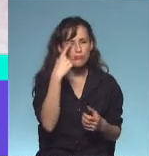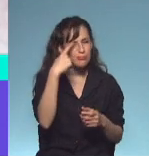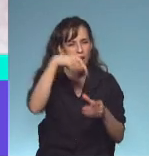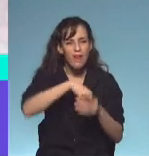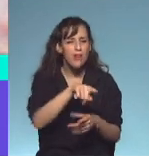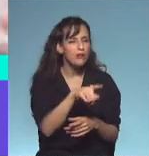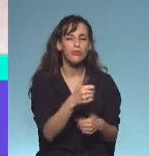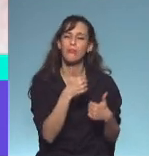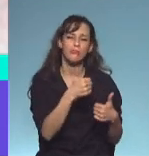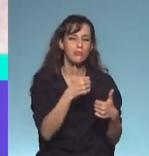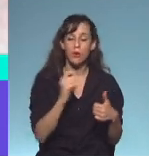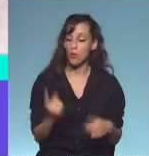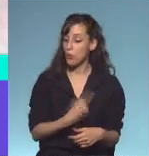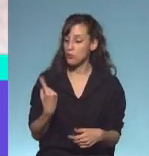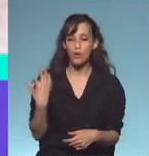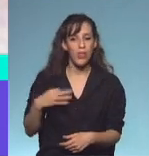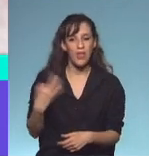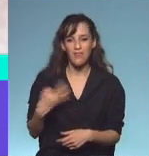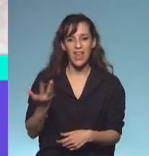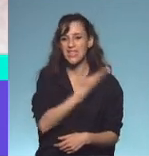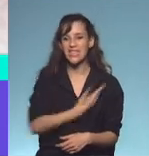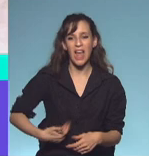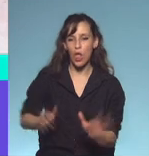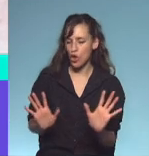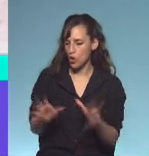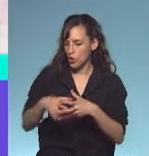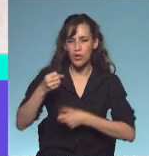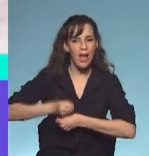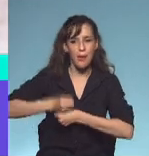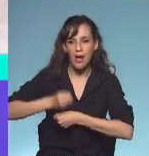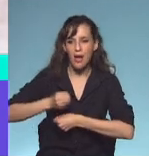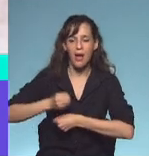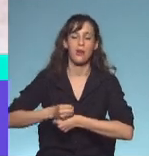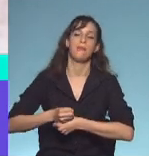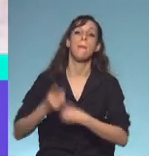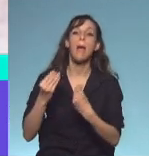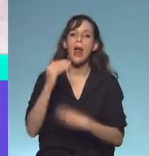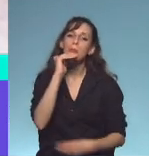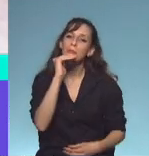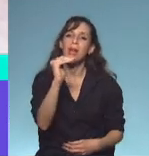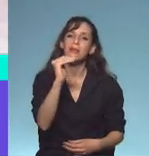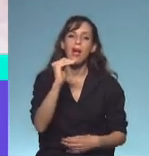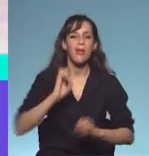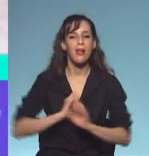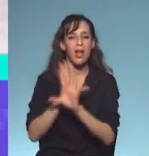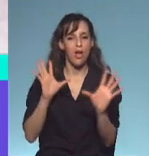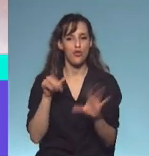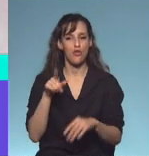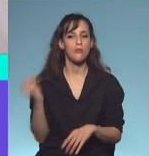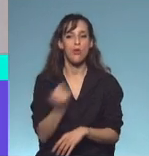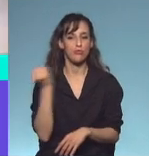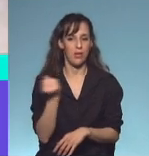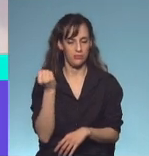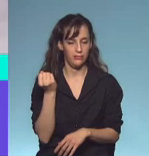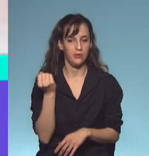que nosotros vamos a tener que trabajar más desde todo el Estado, no solamente de la AFIP, para poder transmitir esta importancia, que es una